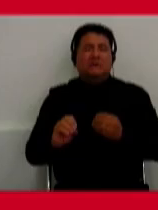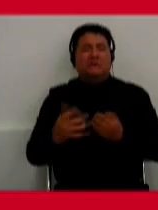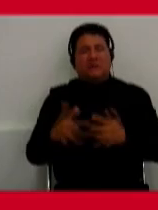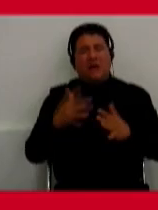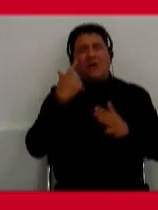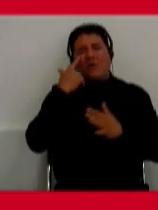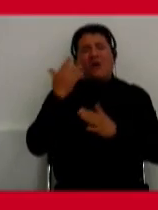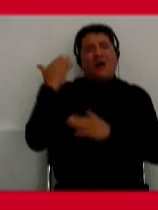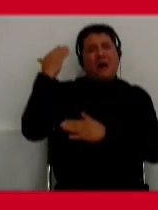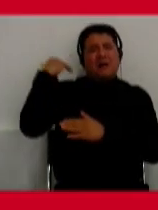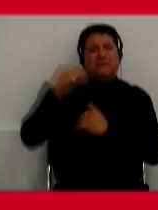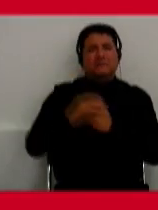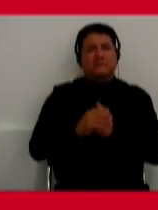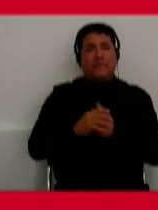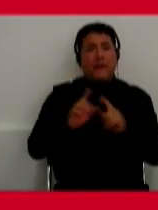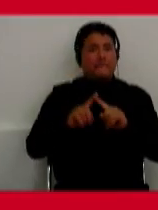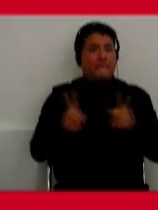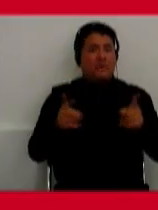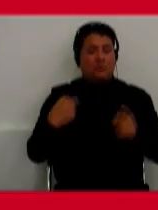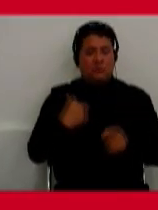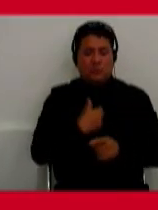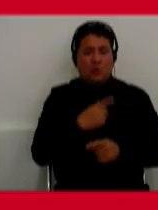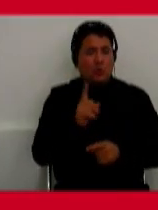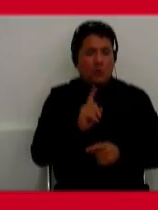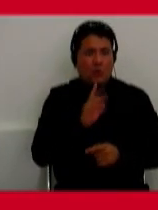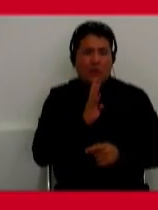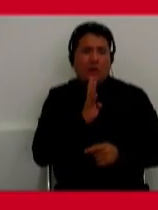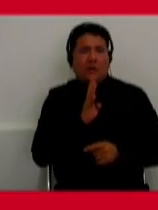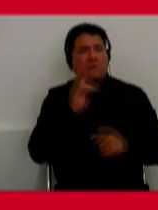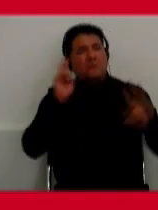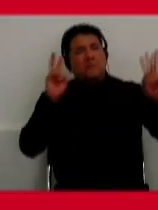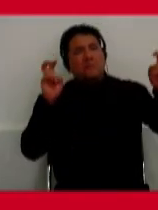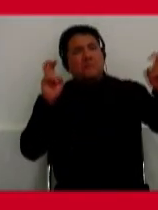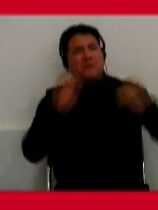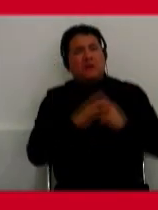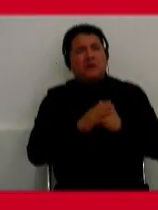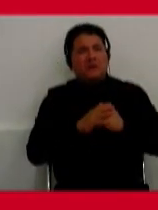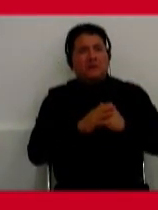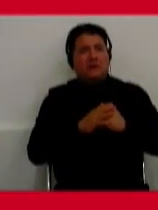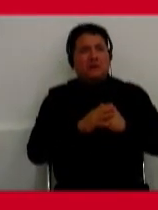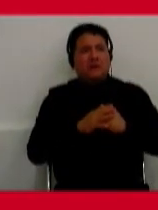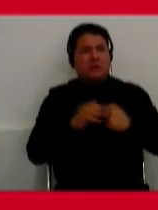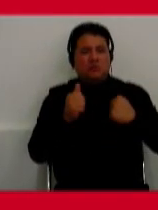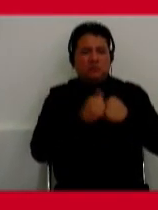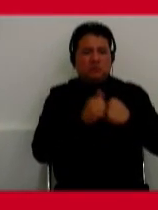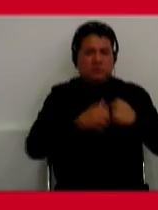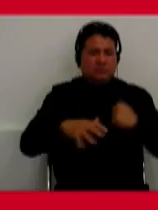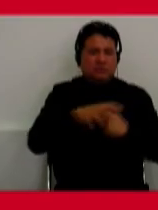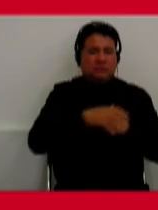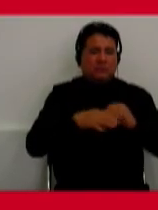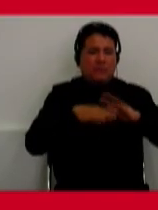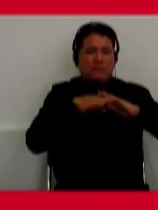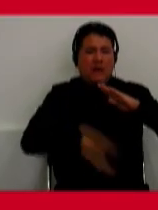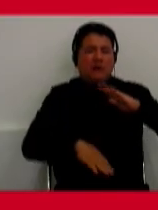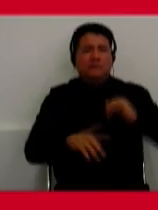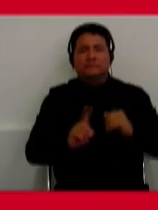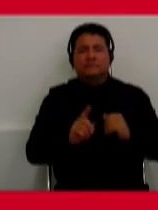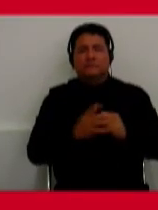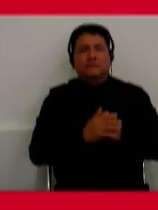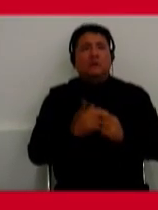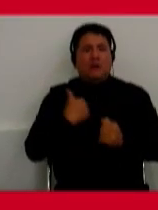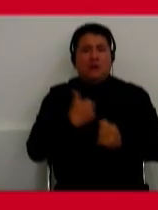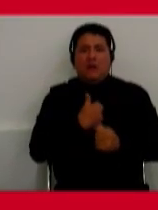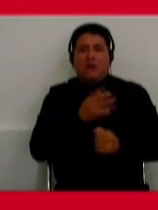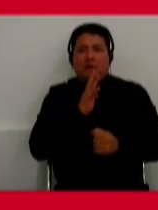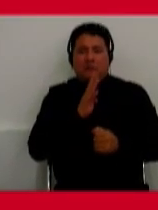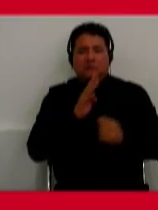Pero básicamente no hablamos y no nos ponemos en énfasis en yacimientos de baja calidad del macizo rocoso, como viene a ser en el caso de